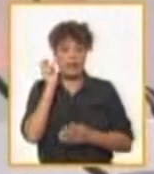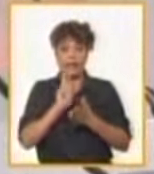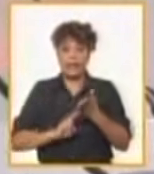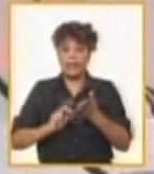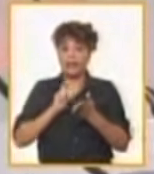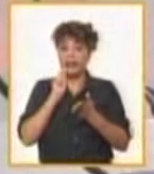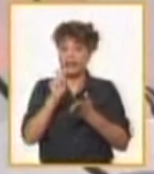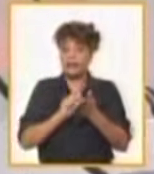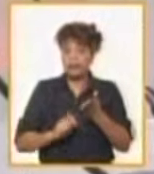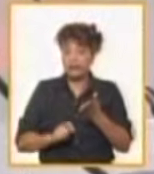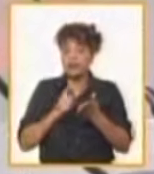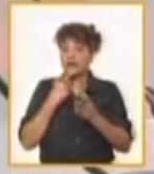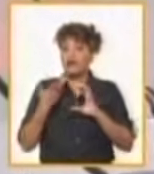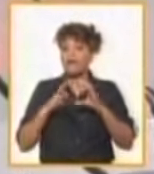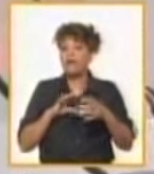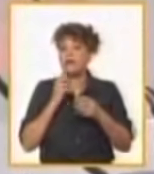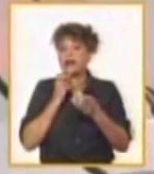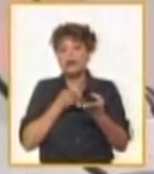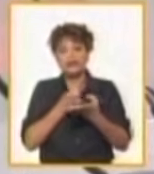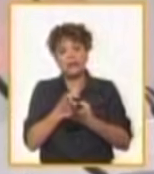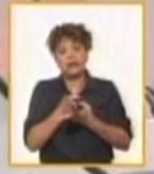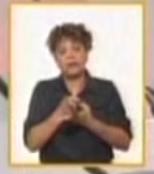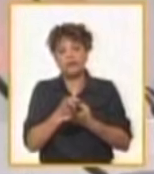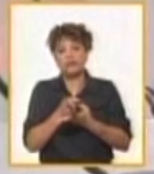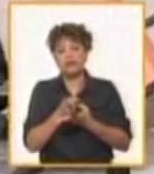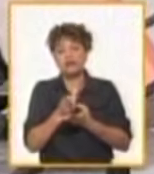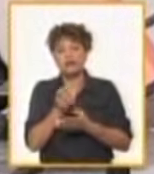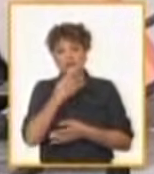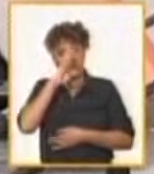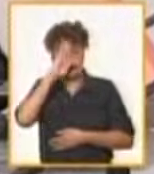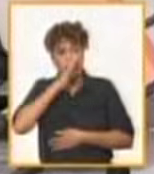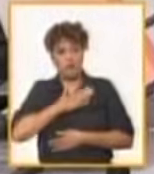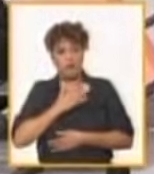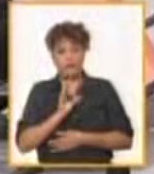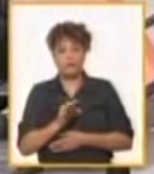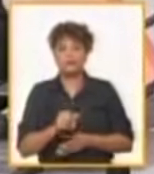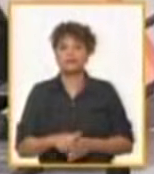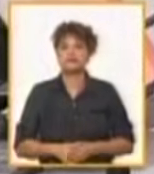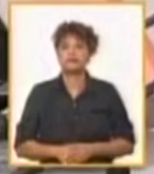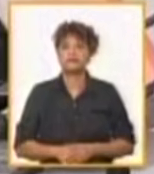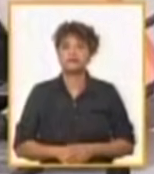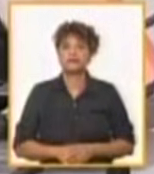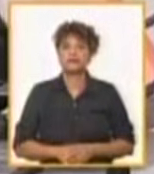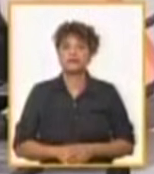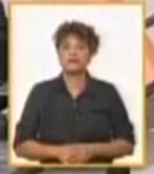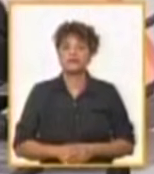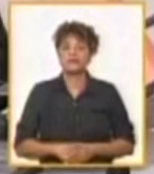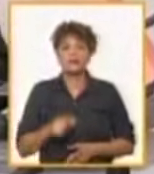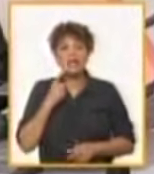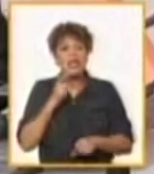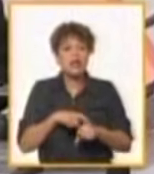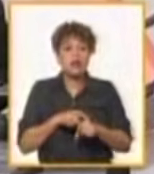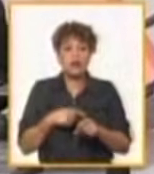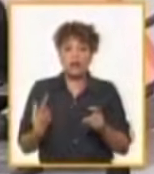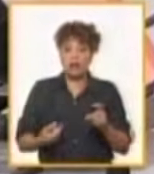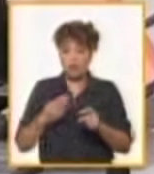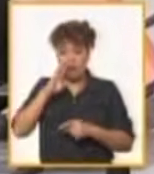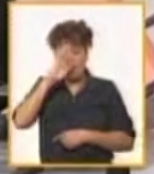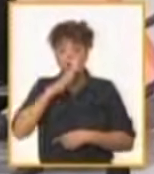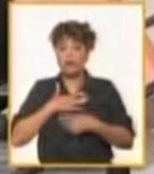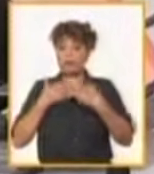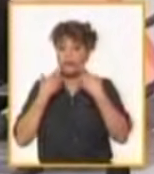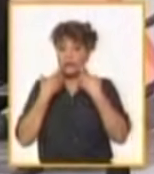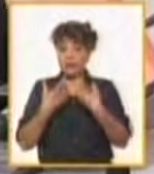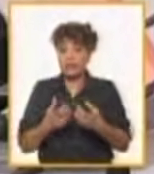el único modo de preservar la existencia misma de la nación. Por eso para los desafíos de la Cuba de hoy sigue siendo clave